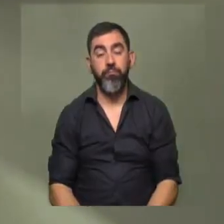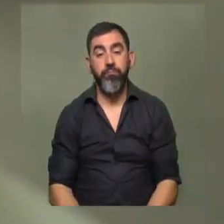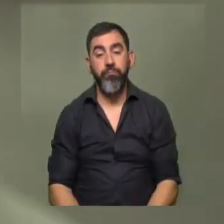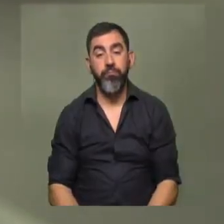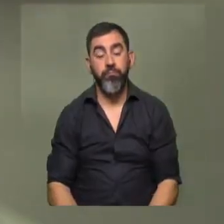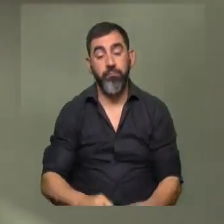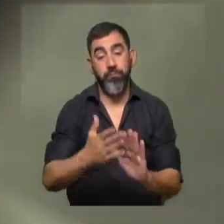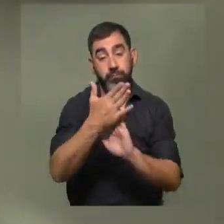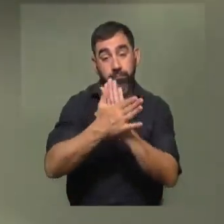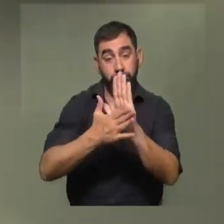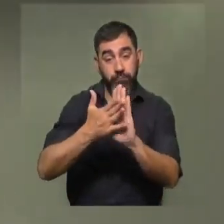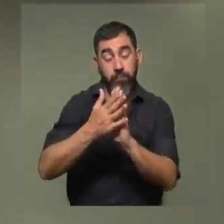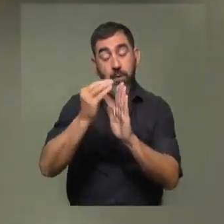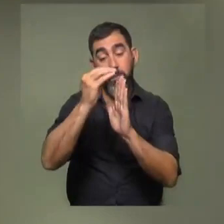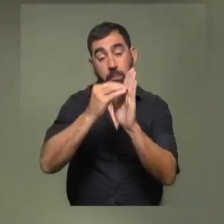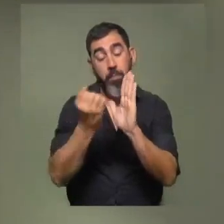Geográficamente, las patentes